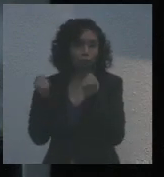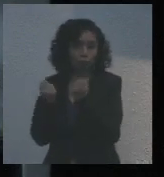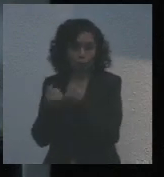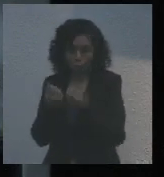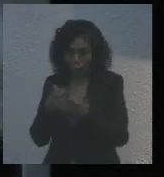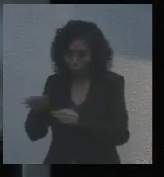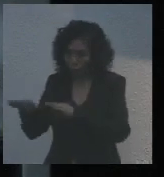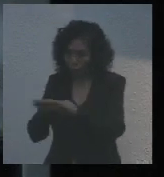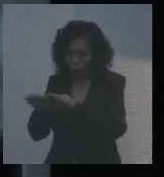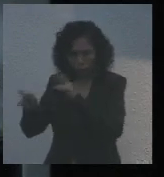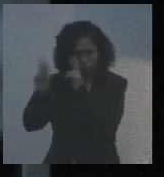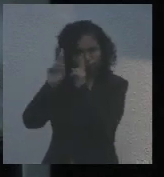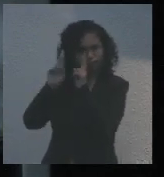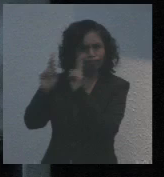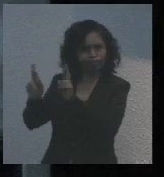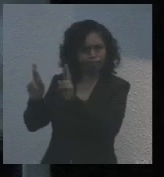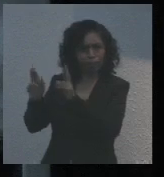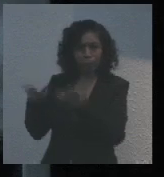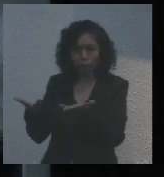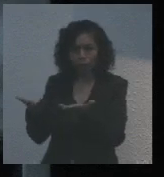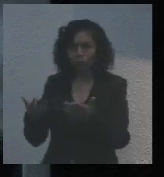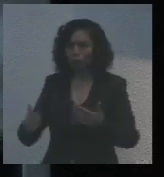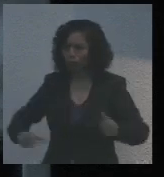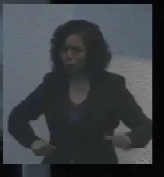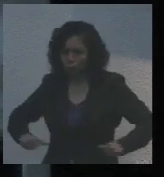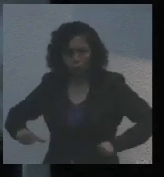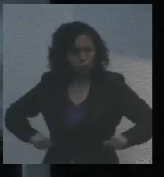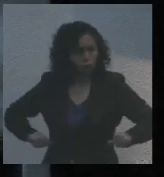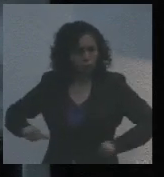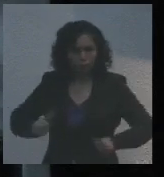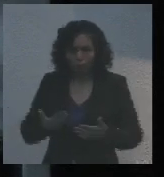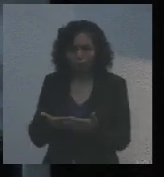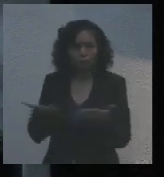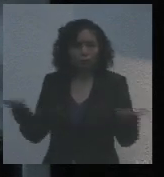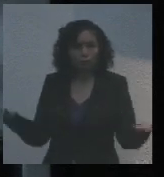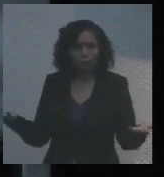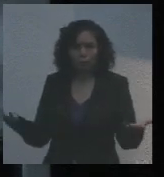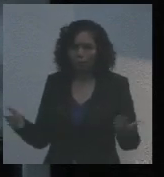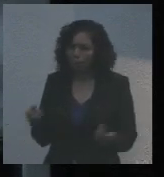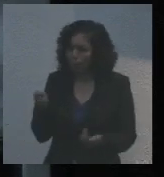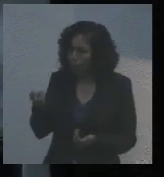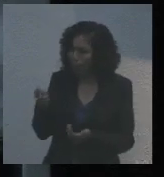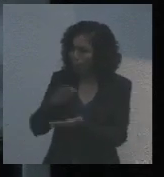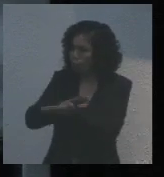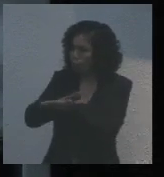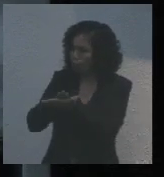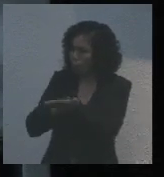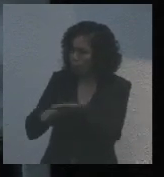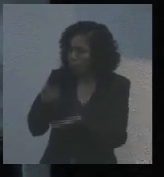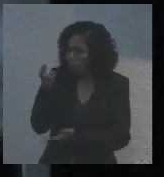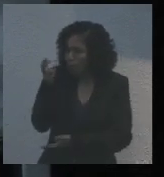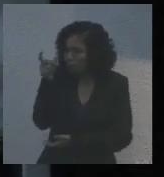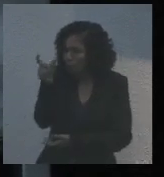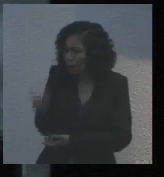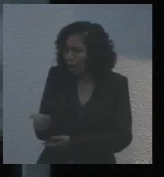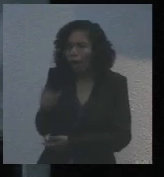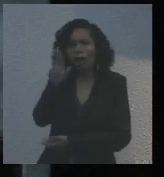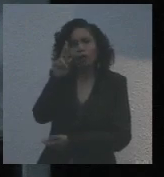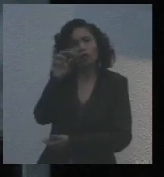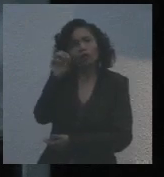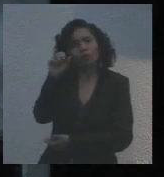su trabajo cotidiano sus acciones han tenido la humildad que caracteriza a Rosa